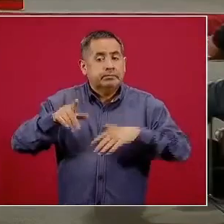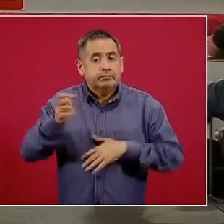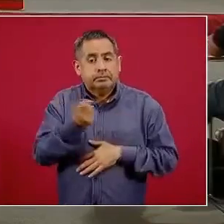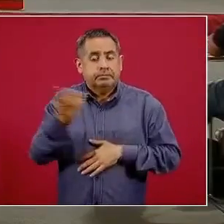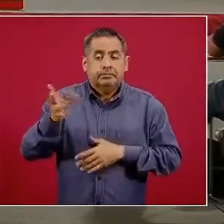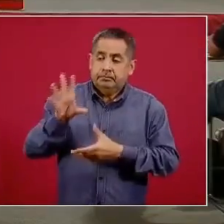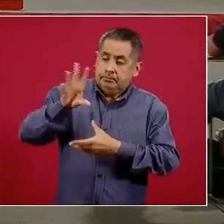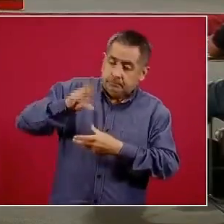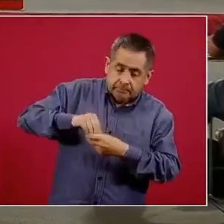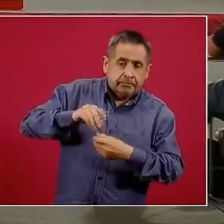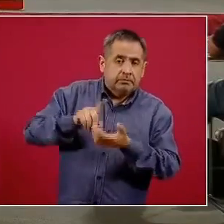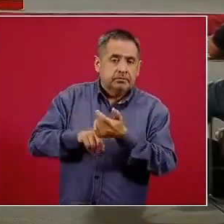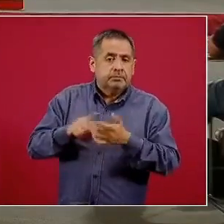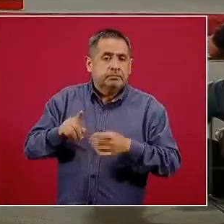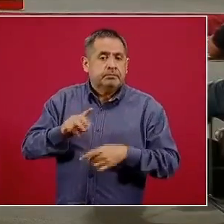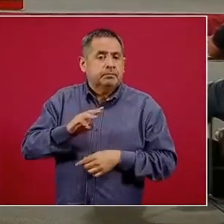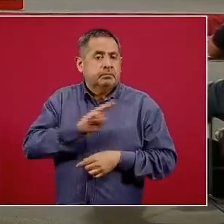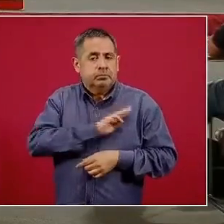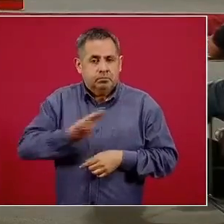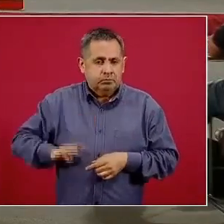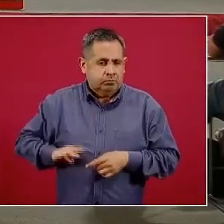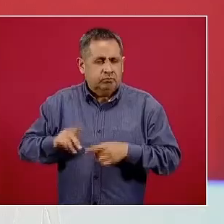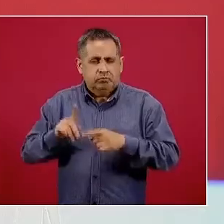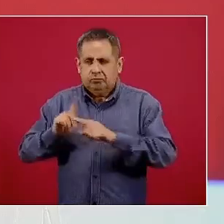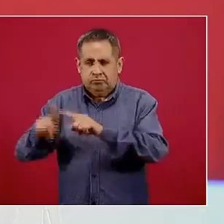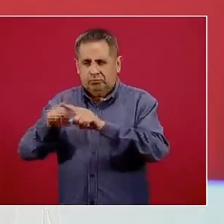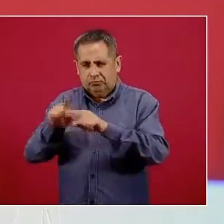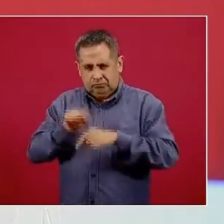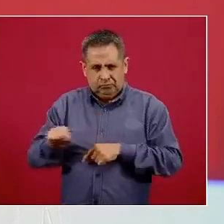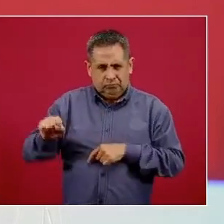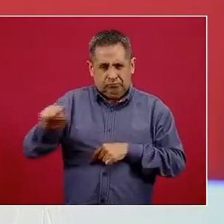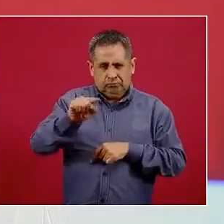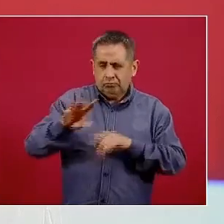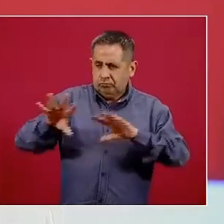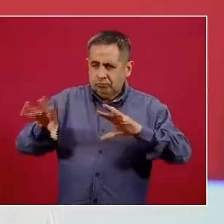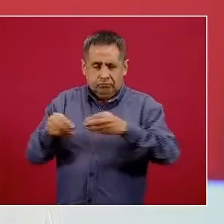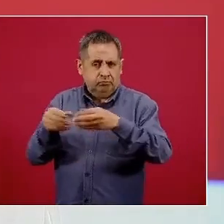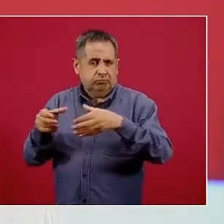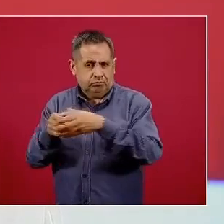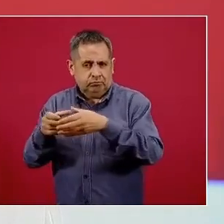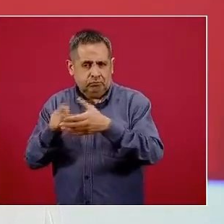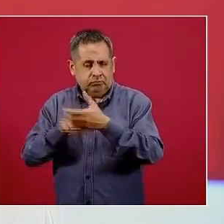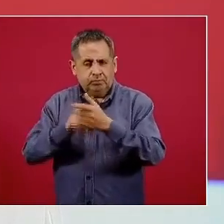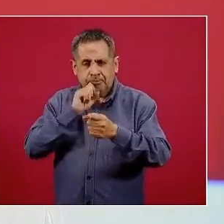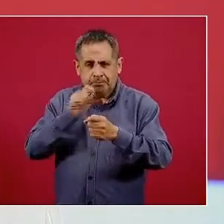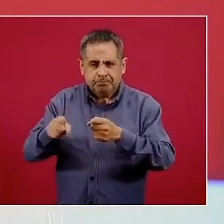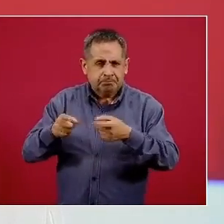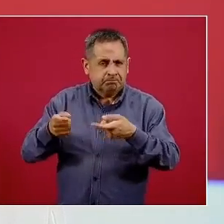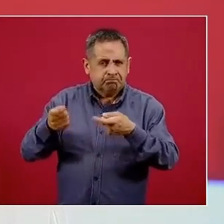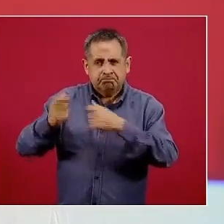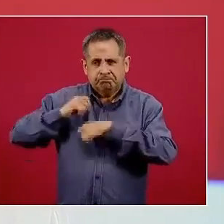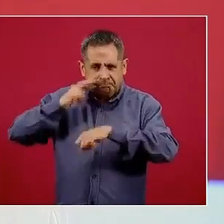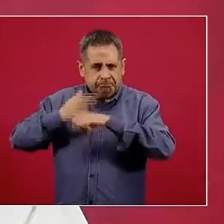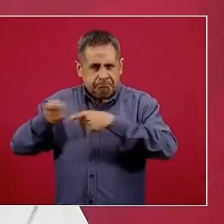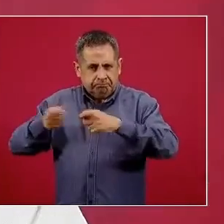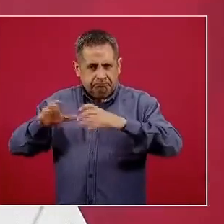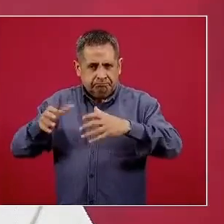al interior de las entidades federativas, en los niveles de agregación municipal o las jurisdicciones sanitarias,